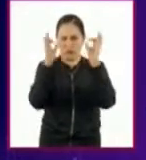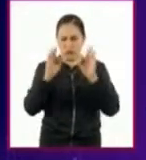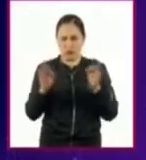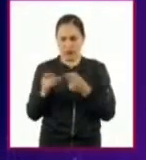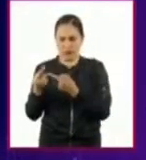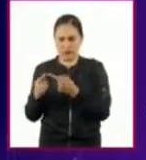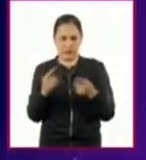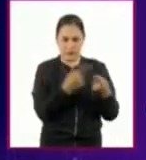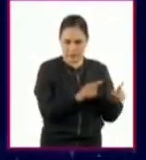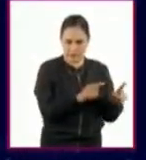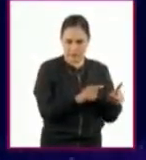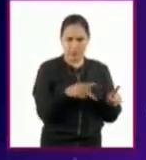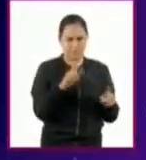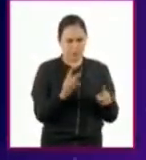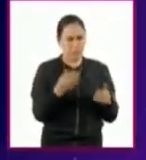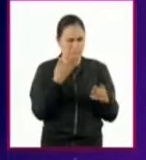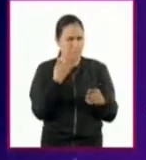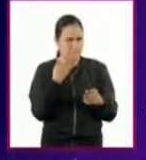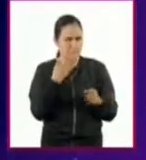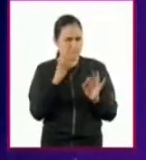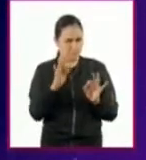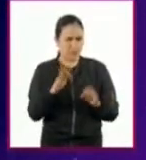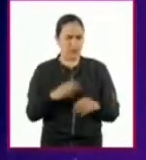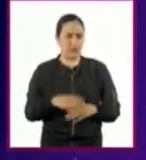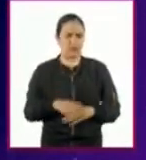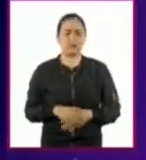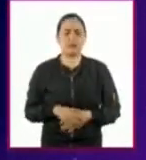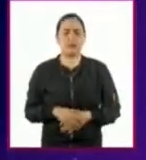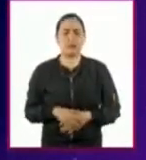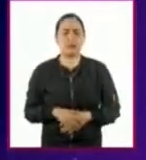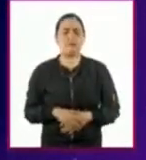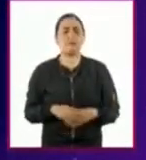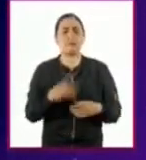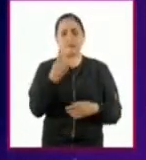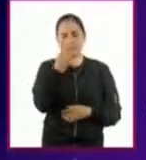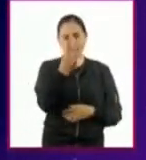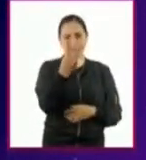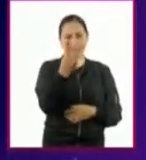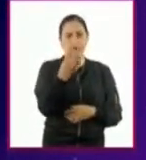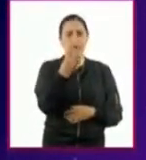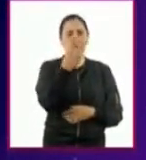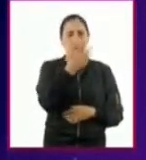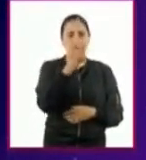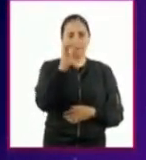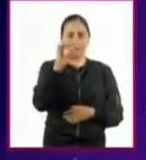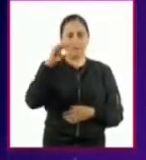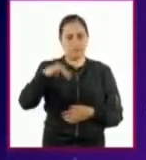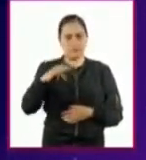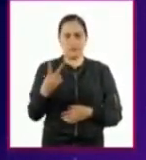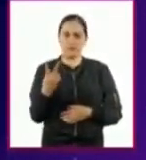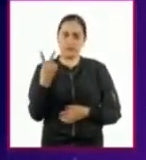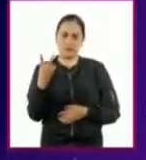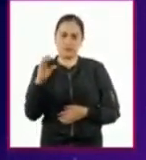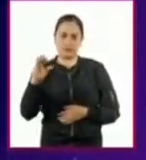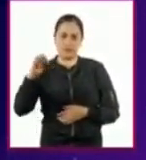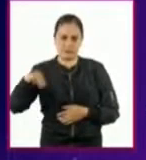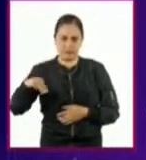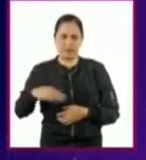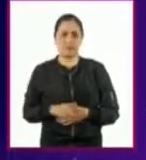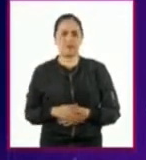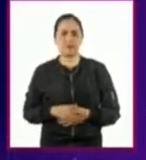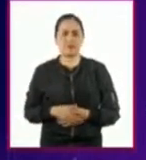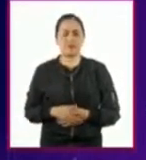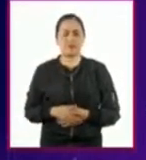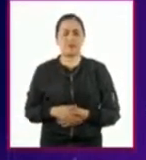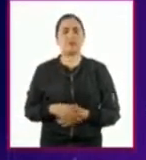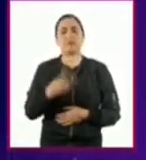Ahora consideremos las medidas para el otro triángulo, que son dos lados, 3 centímetros y 2 centímetros. Nuevamente,